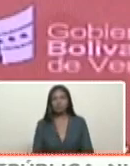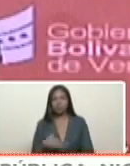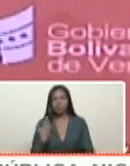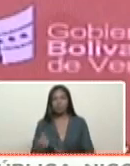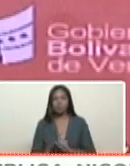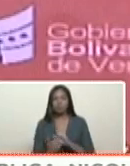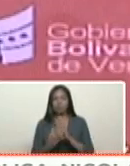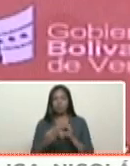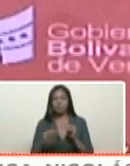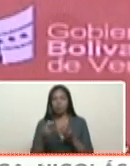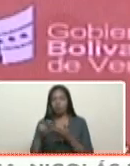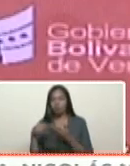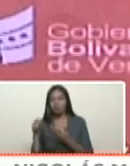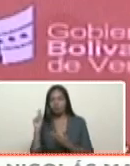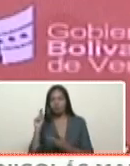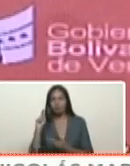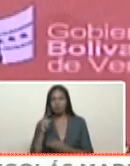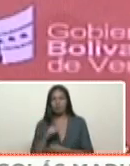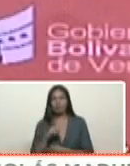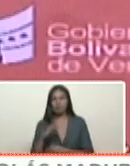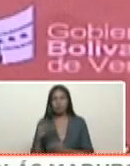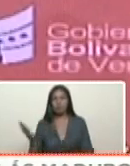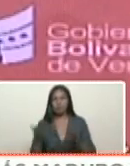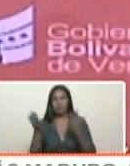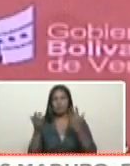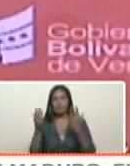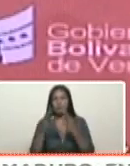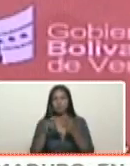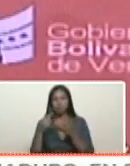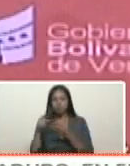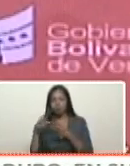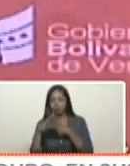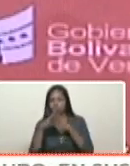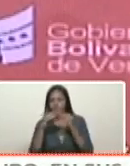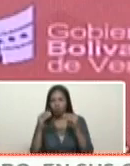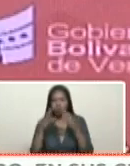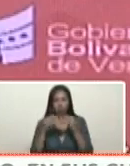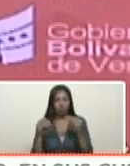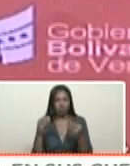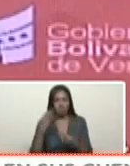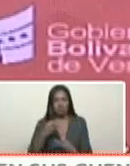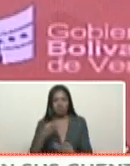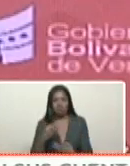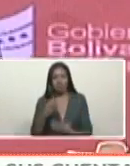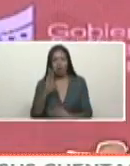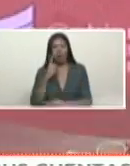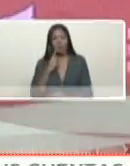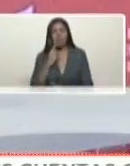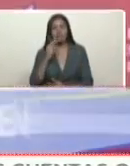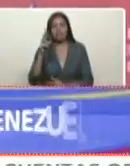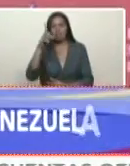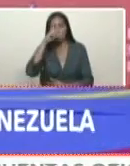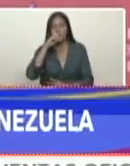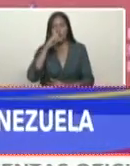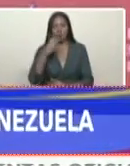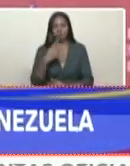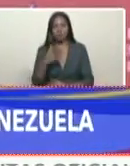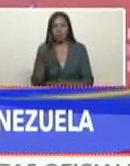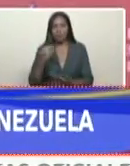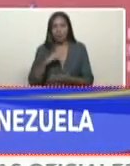enfrentar cualquier necesidad que surja, todo, todo. Con la experiencia de 2 años, ¿qué no podemos hacer?